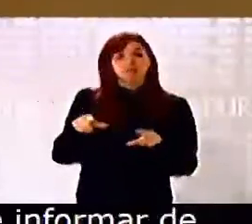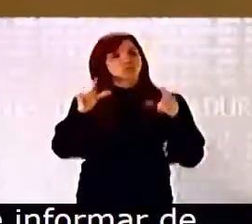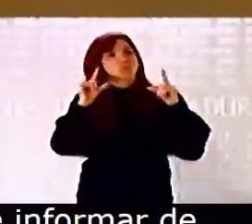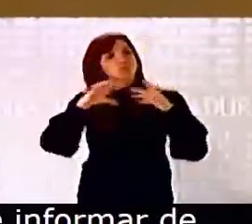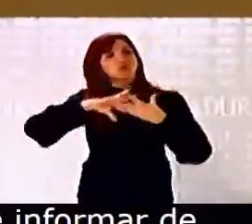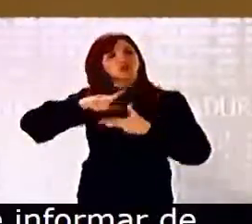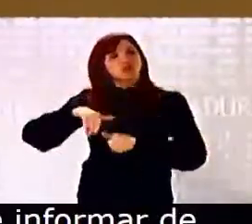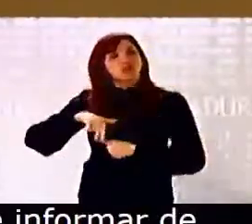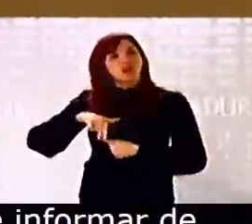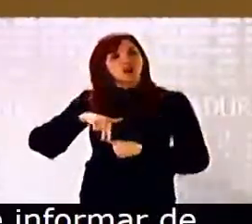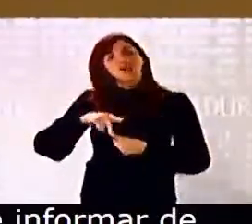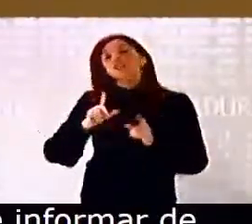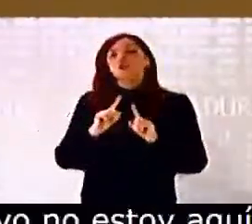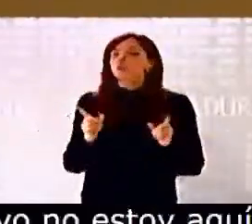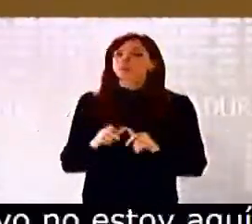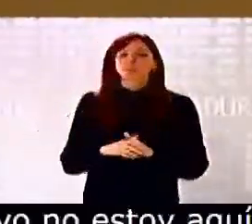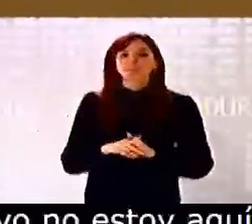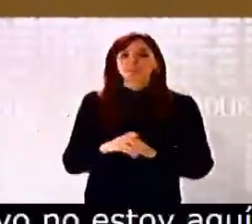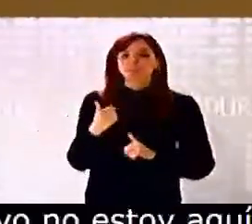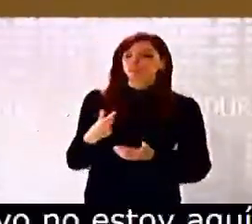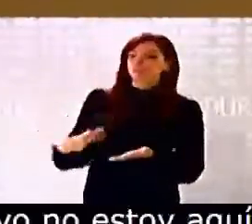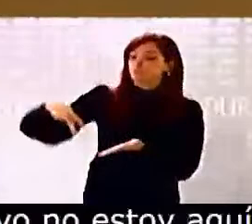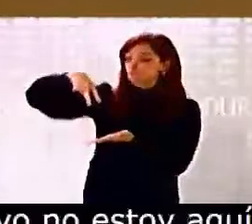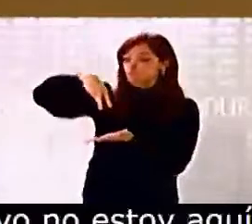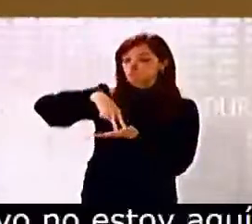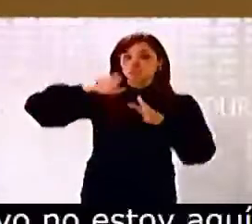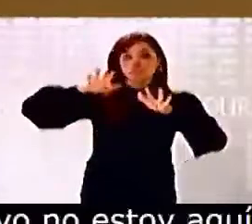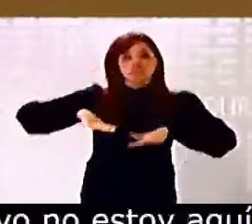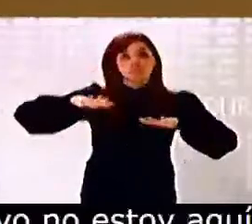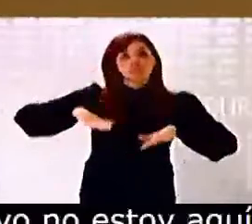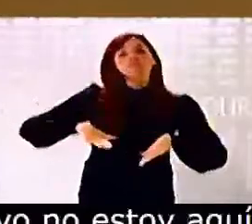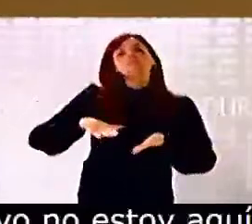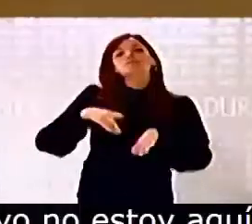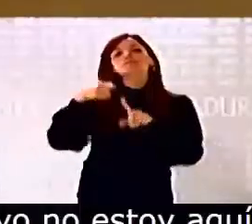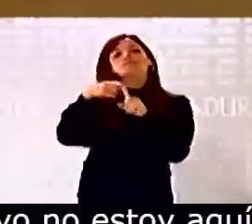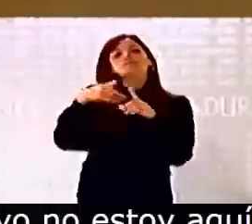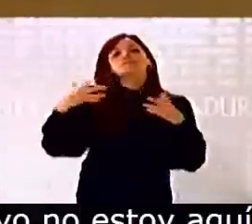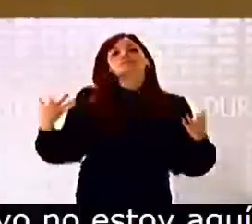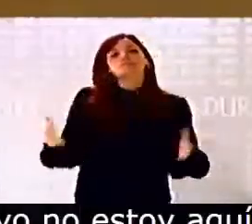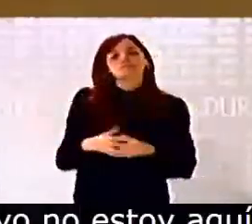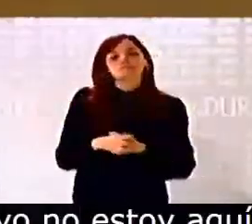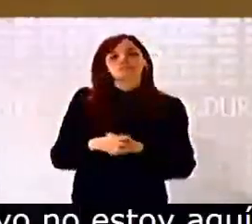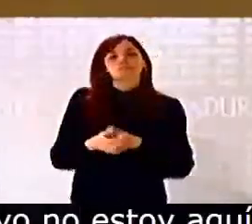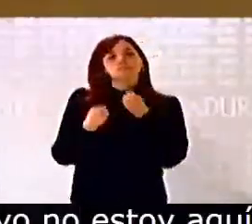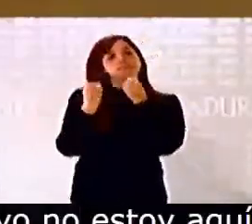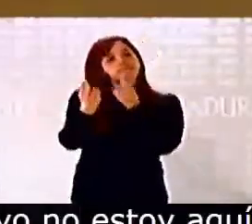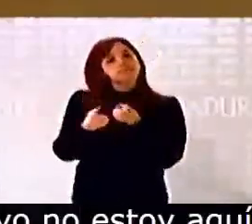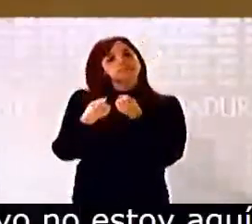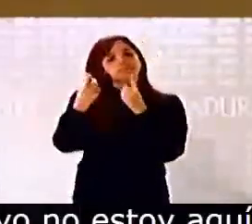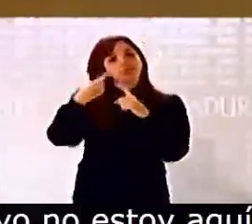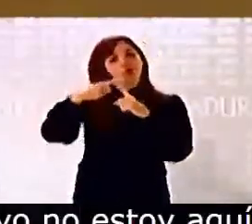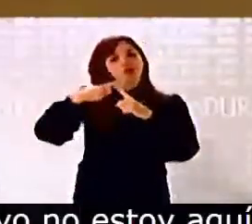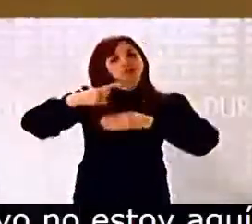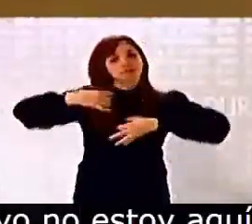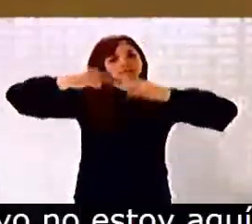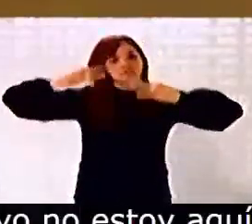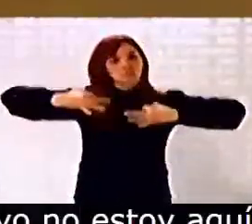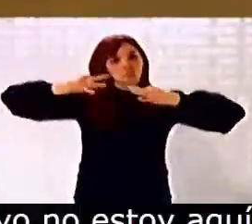14 horas. Estoy aquí y estamos aquí para generar certidumbres en los ciudadanos.